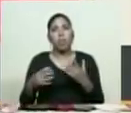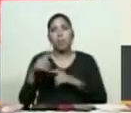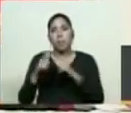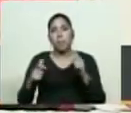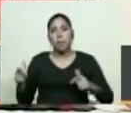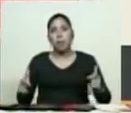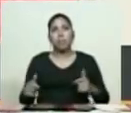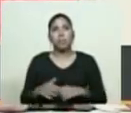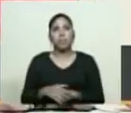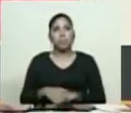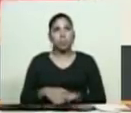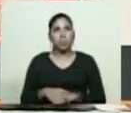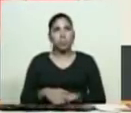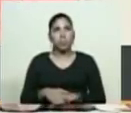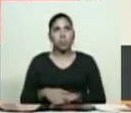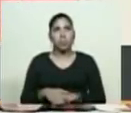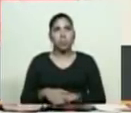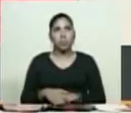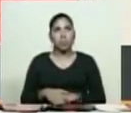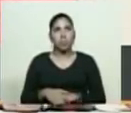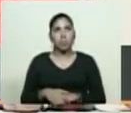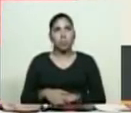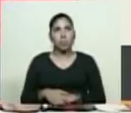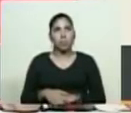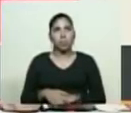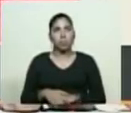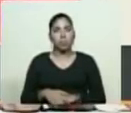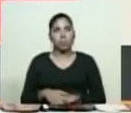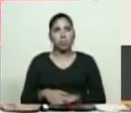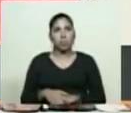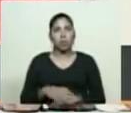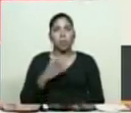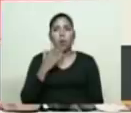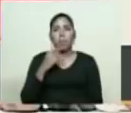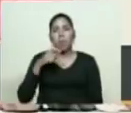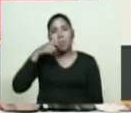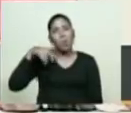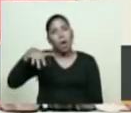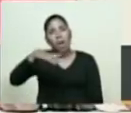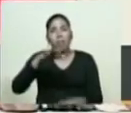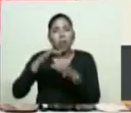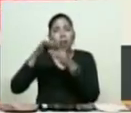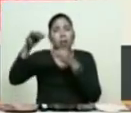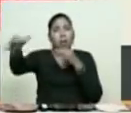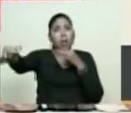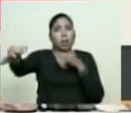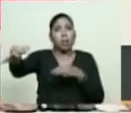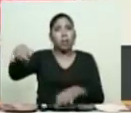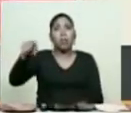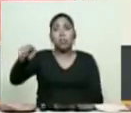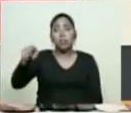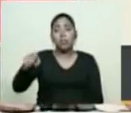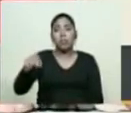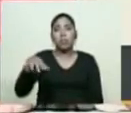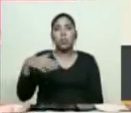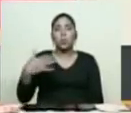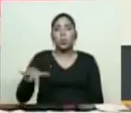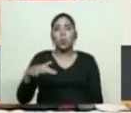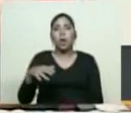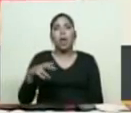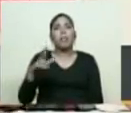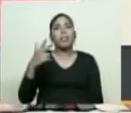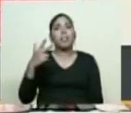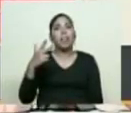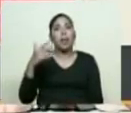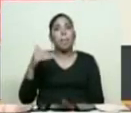centro. Digo yo, allá en el Furrial reportan que la votación, ahí está, tenemos una votación constante de 3.000 y